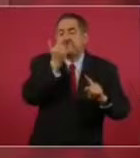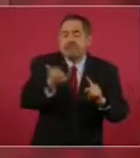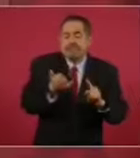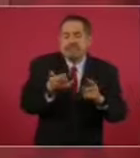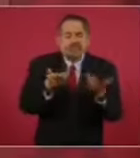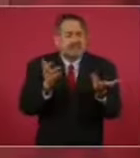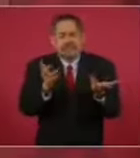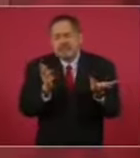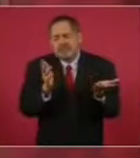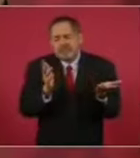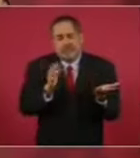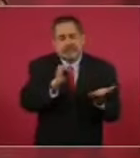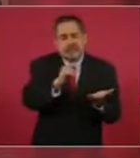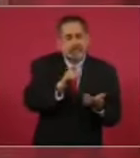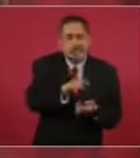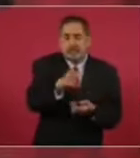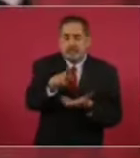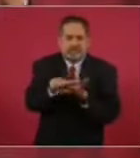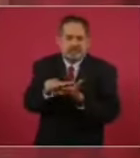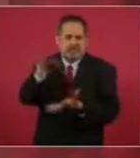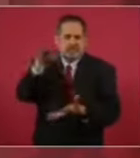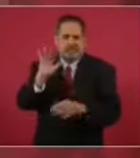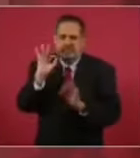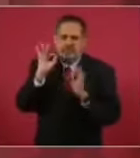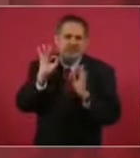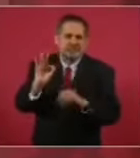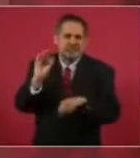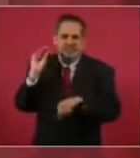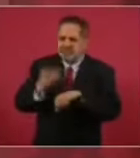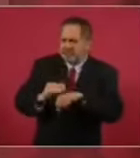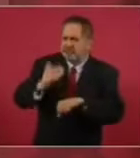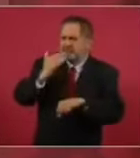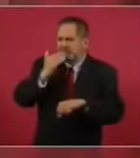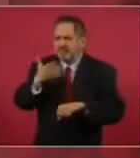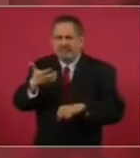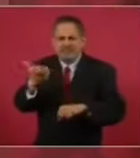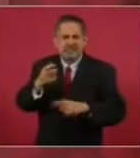es muchísimo más lo que aportaron